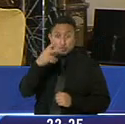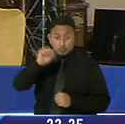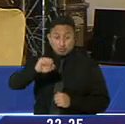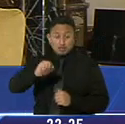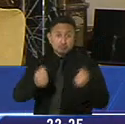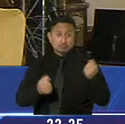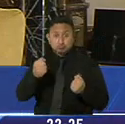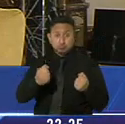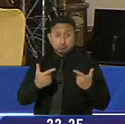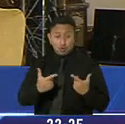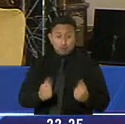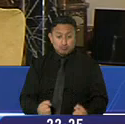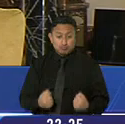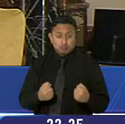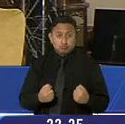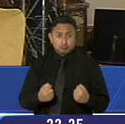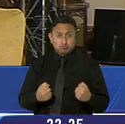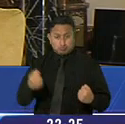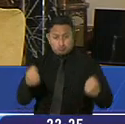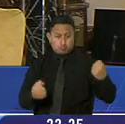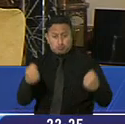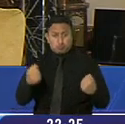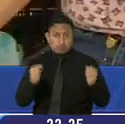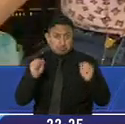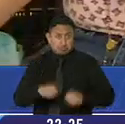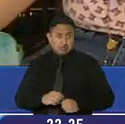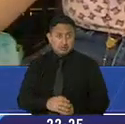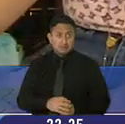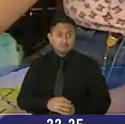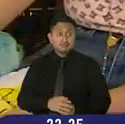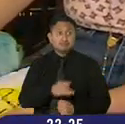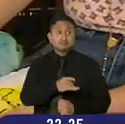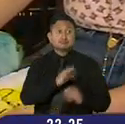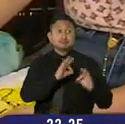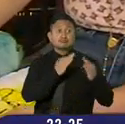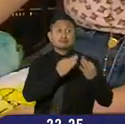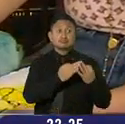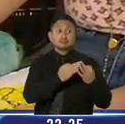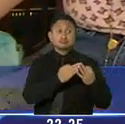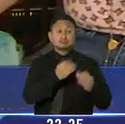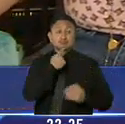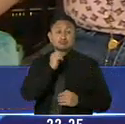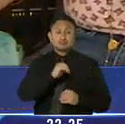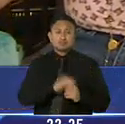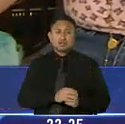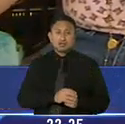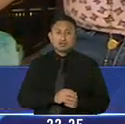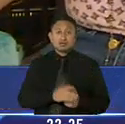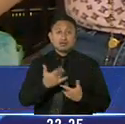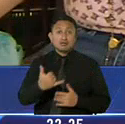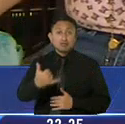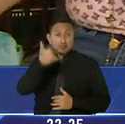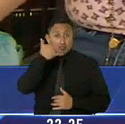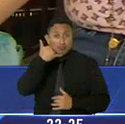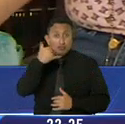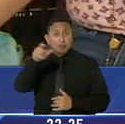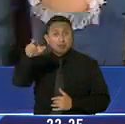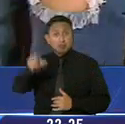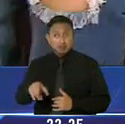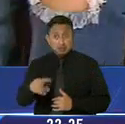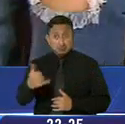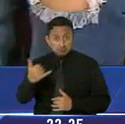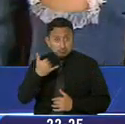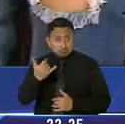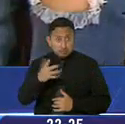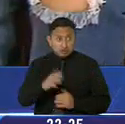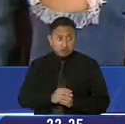que él haya podido tener para conducir su vehículo. La familia de la víctima asegura que nunca recibió una llamada por parte del acusado. El fallecido